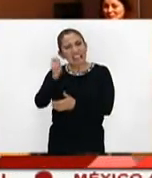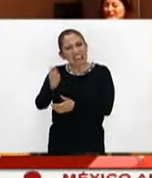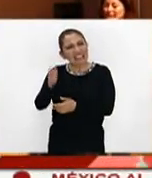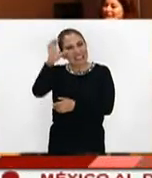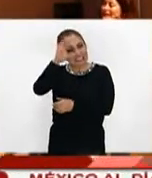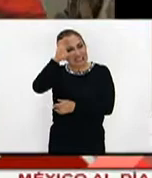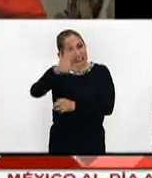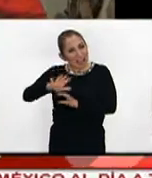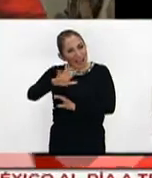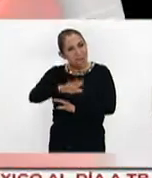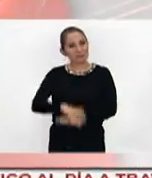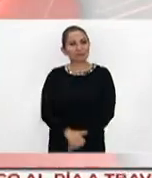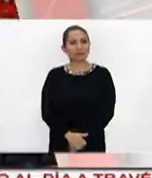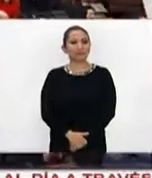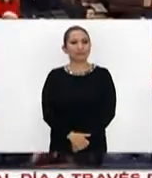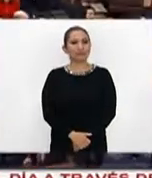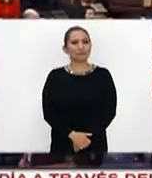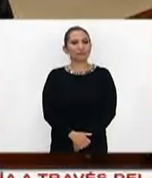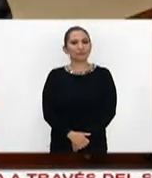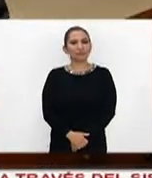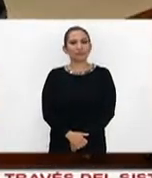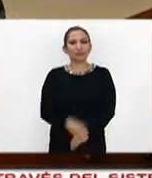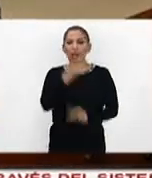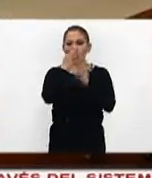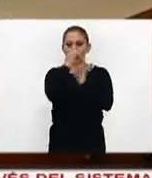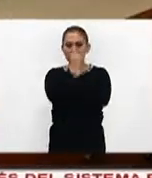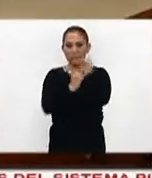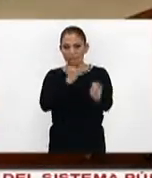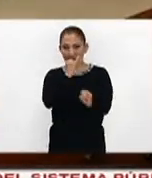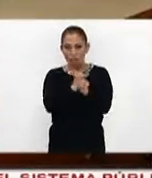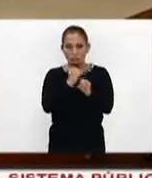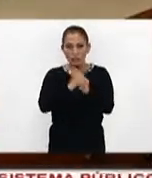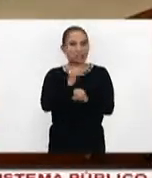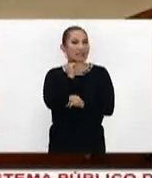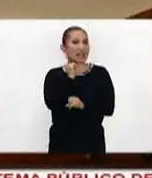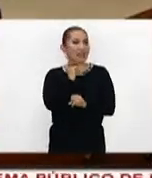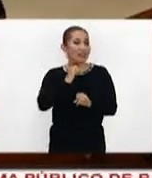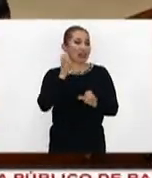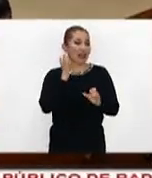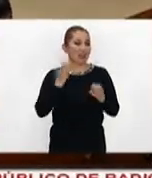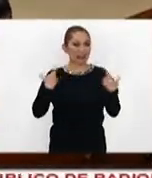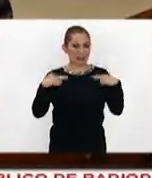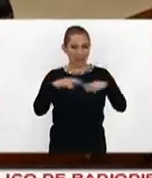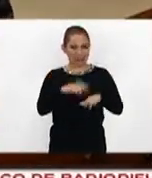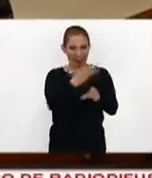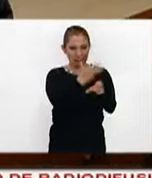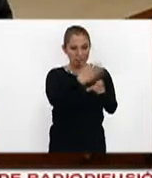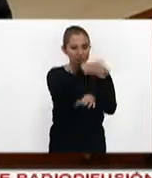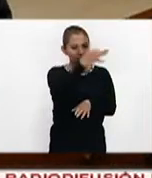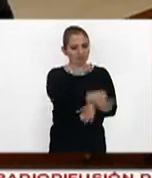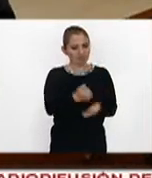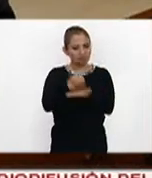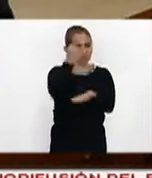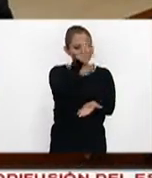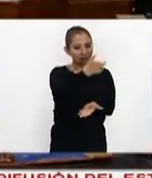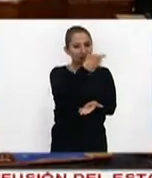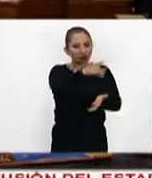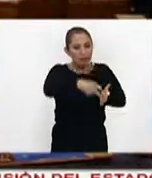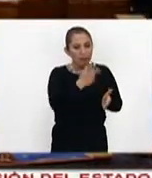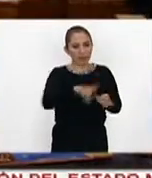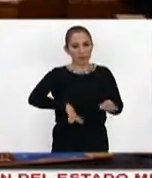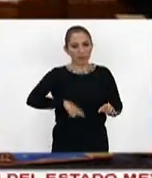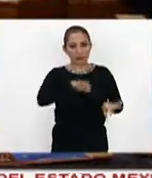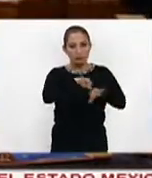acercar a estas áreas. En noticias internacionales, el Senado y el Congreso de Estados Unidos aprueban fondos para reabrir